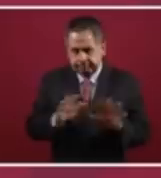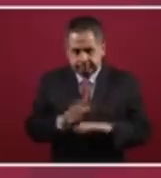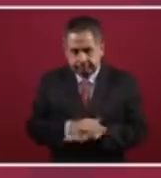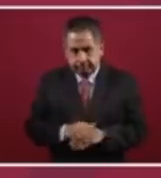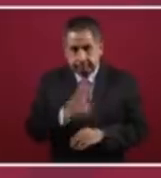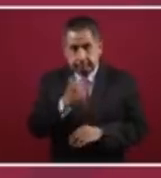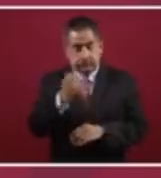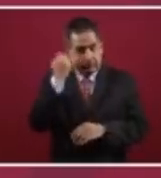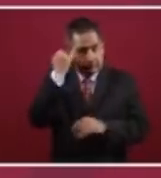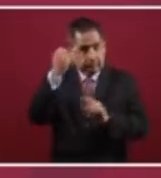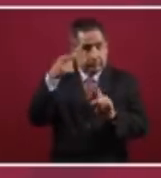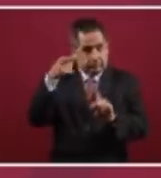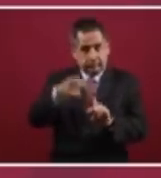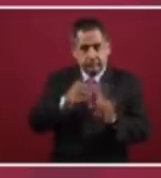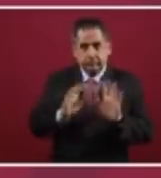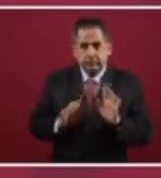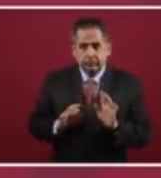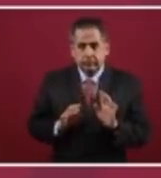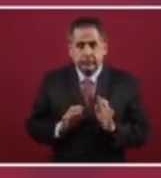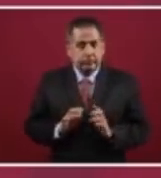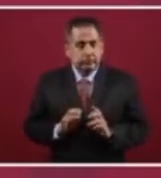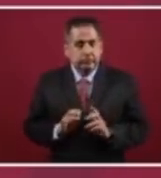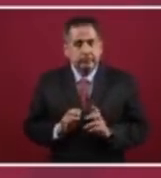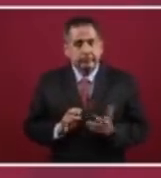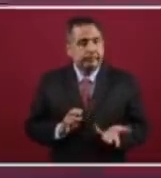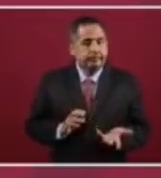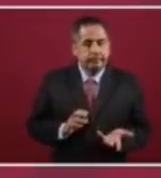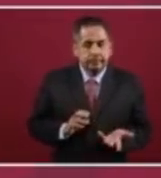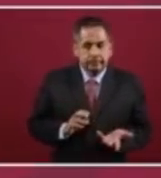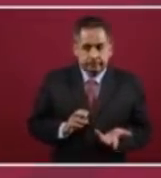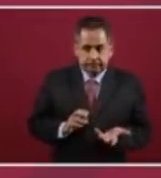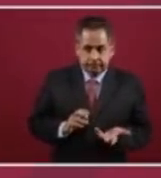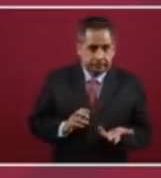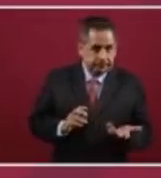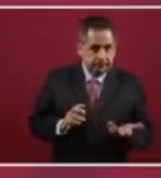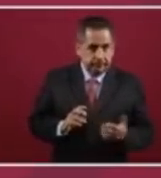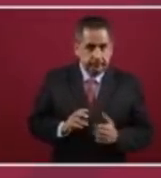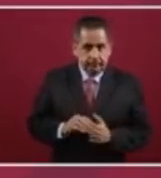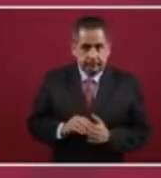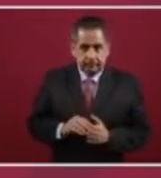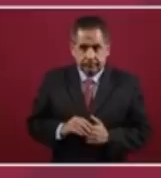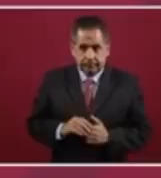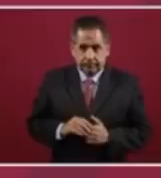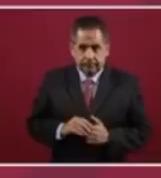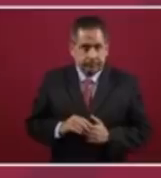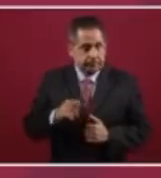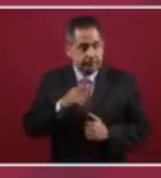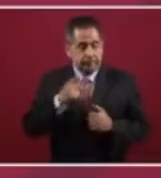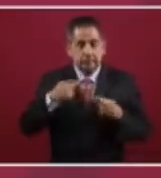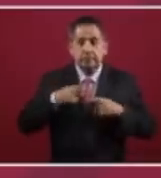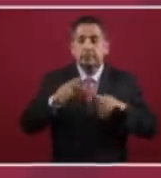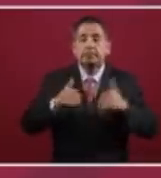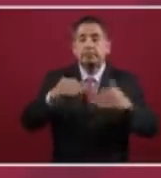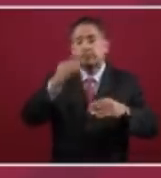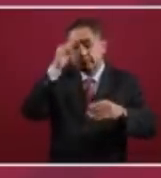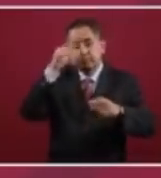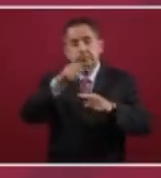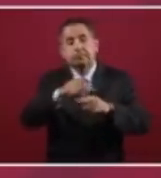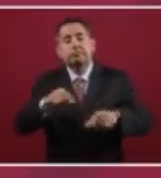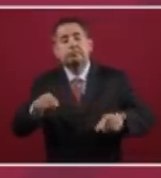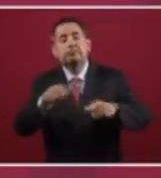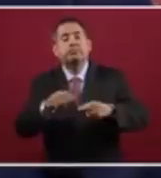con esa concepción, era ¿qué es? ¿Estás pensando en el pueblo?